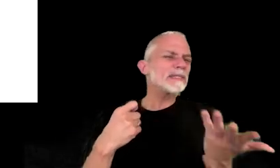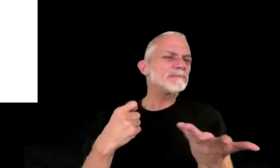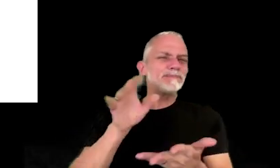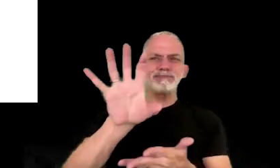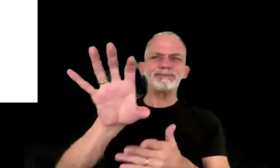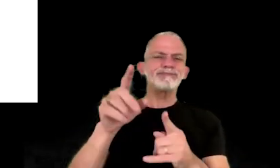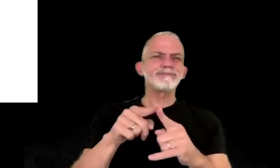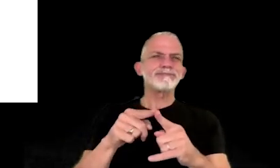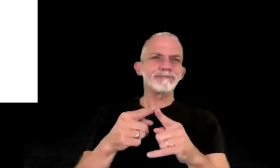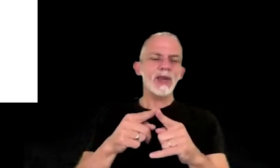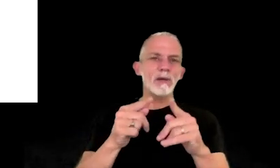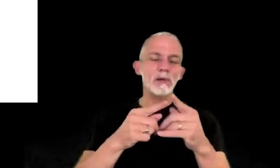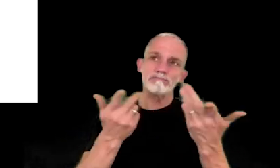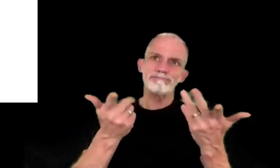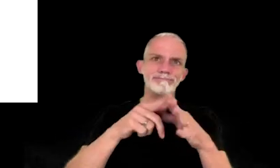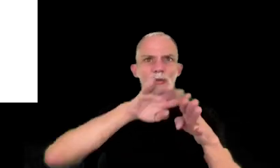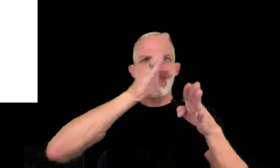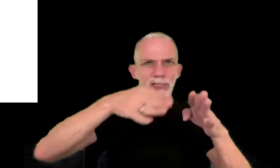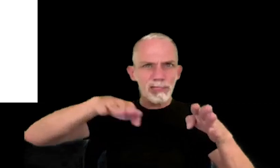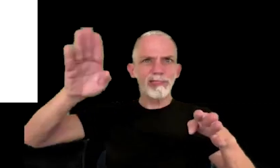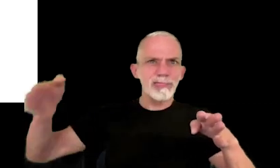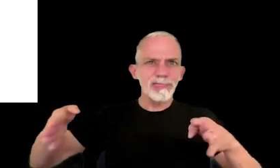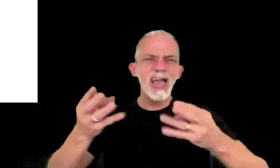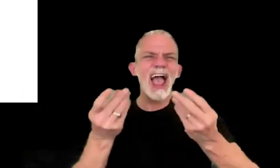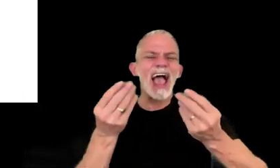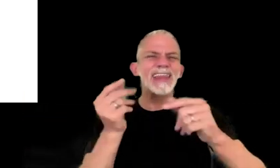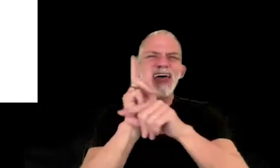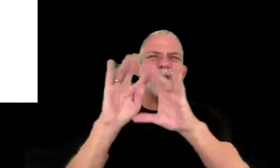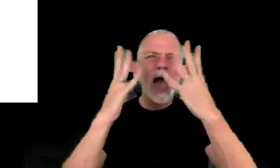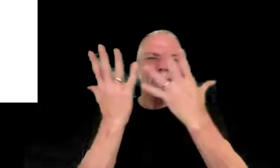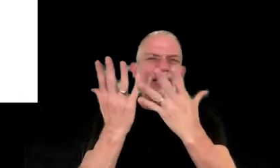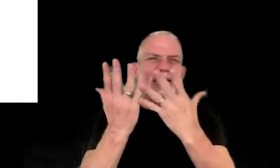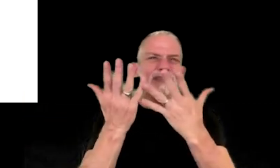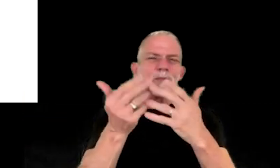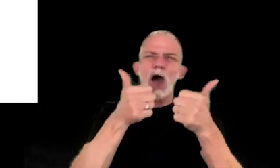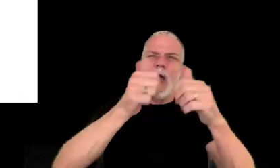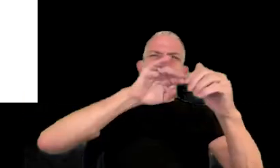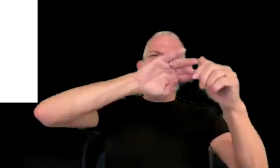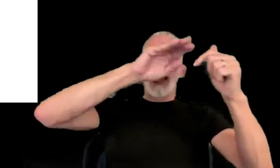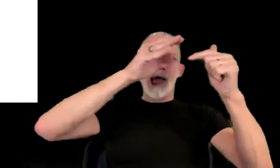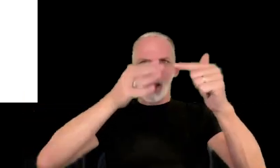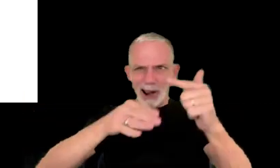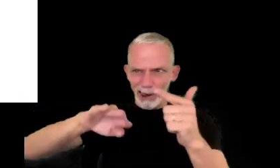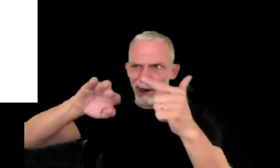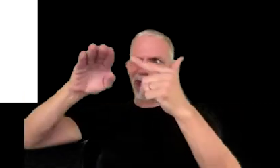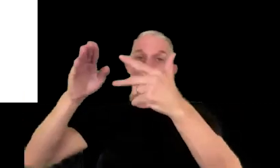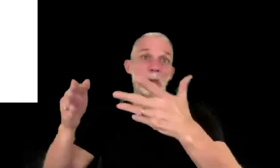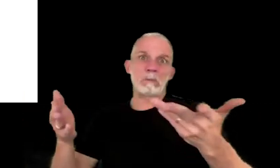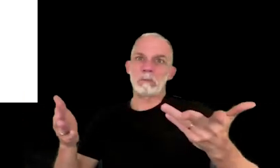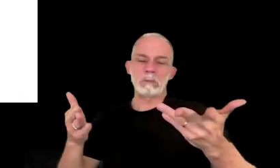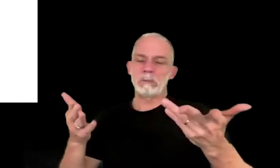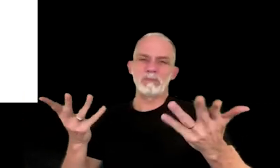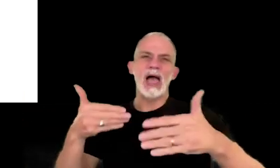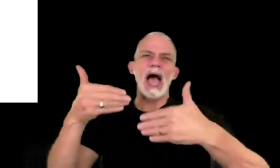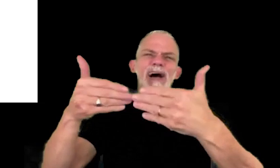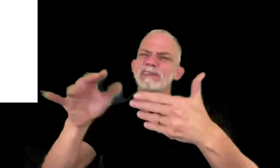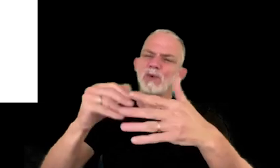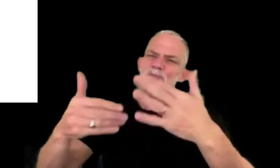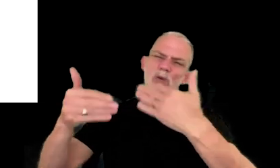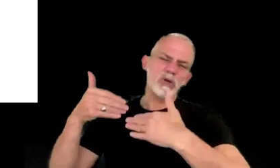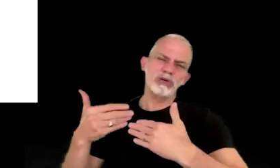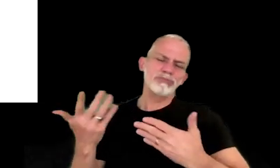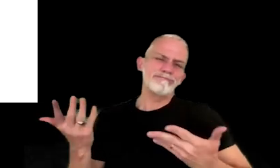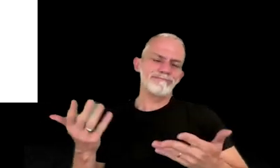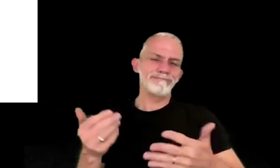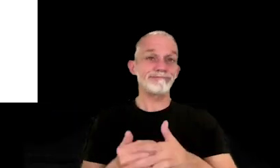muchos vaivenes en lo que hace a su fiscalidad ambiental y a su proyección ambiental. Ha tenido avances y ha tenido retrocesos. Pero, por